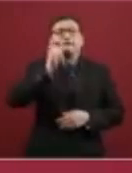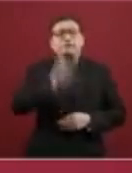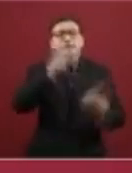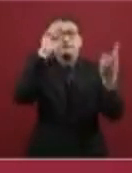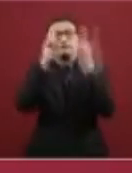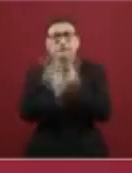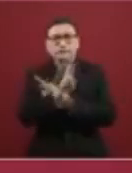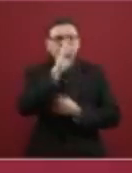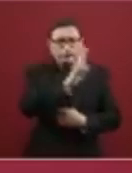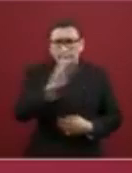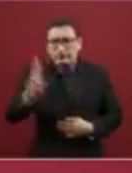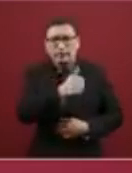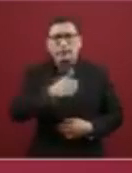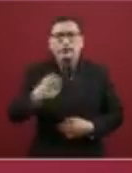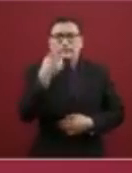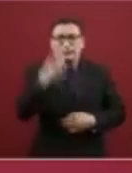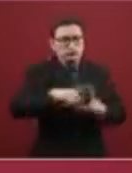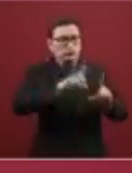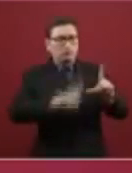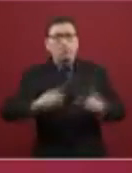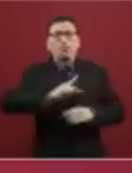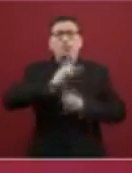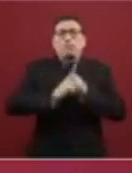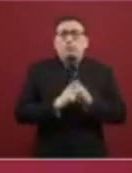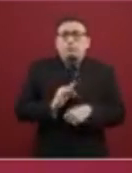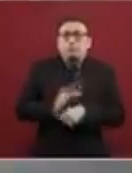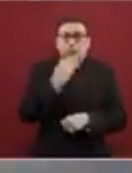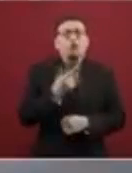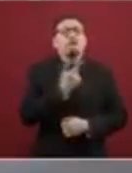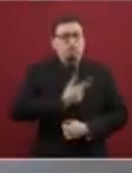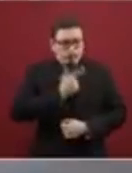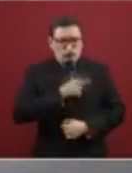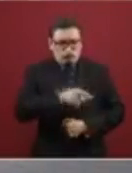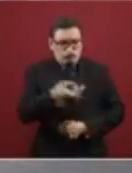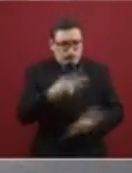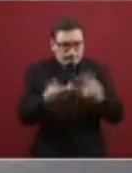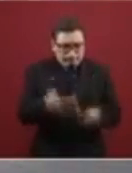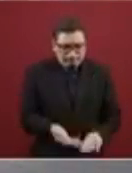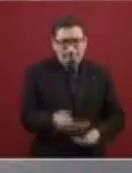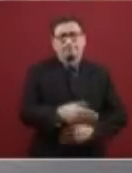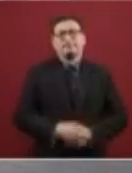pública del país. Y nos da muchísimo gusto que estés tú aquí. Gracias.